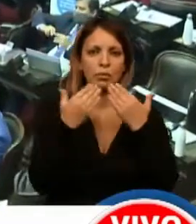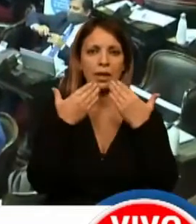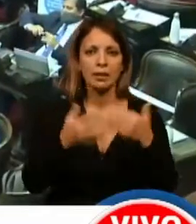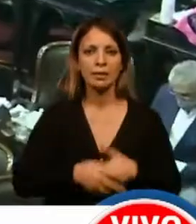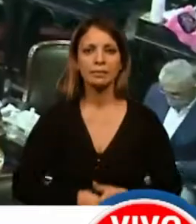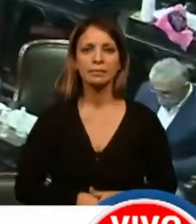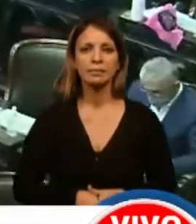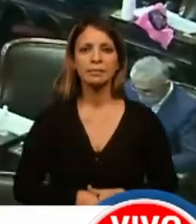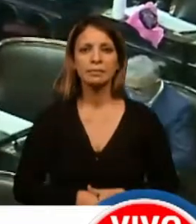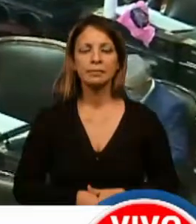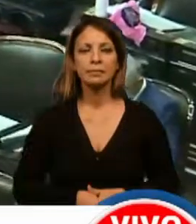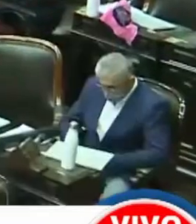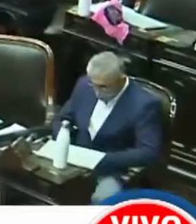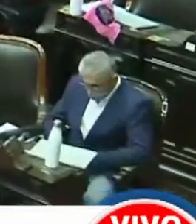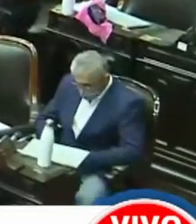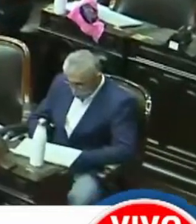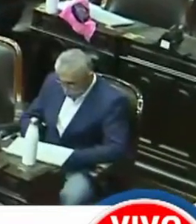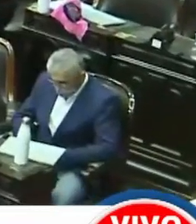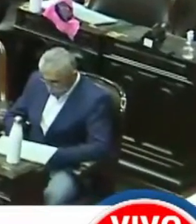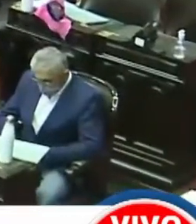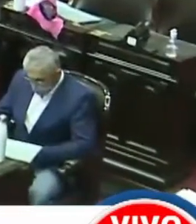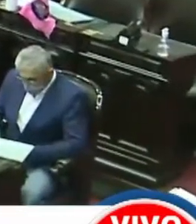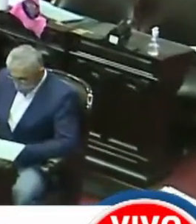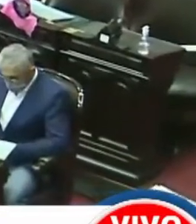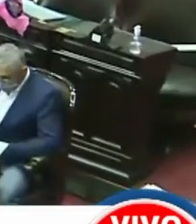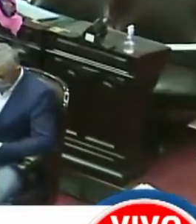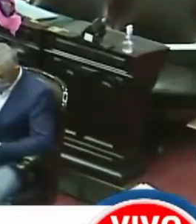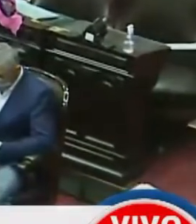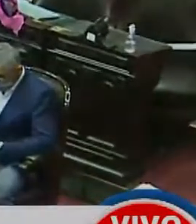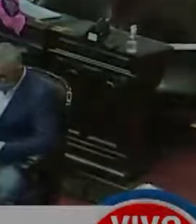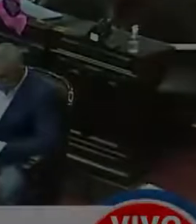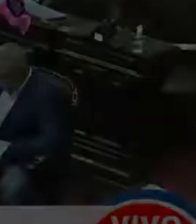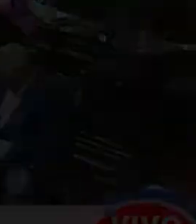Gracias, diputado Benedetti.